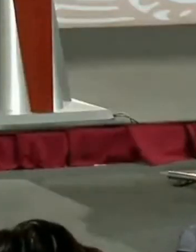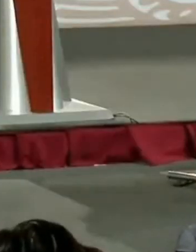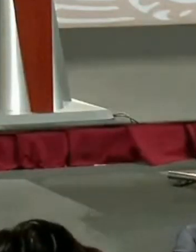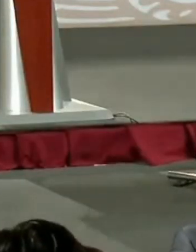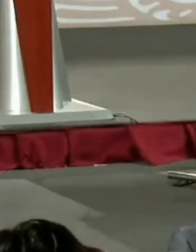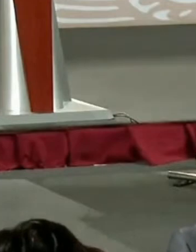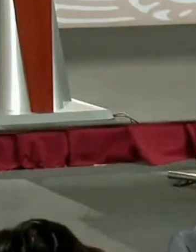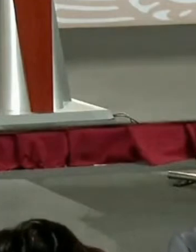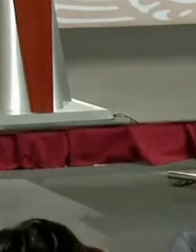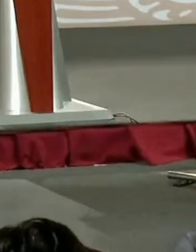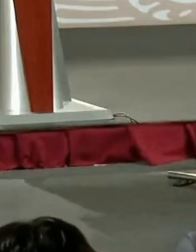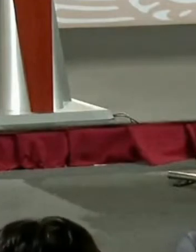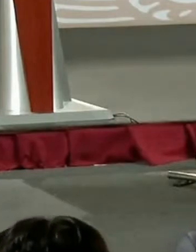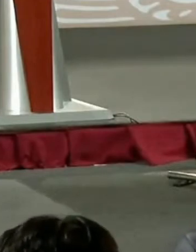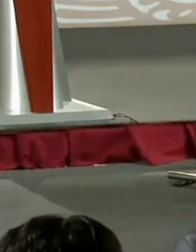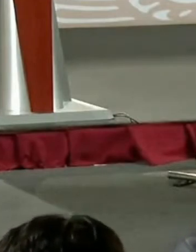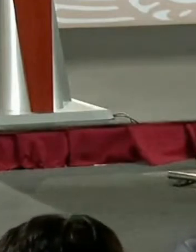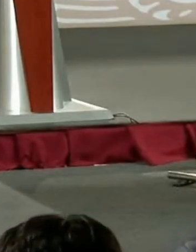para